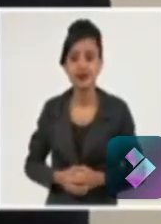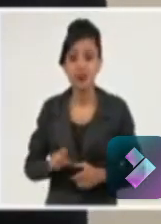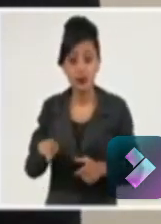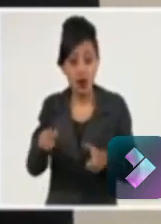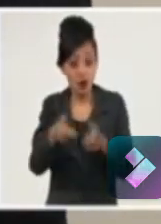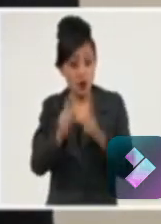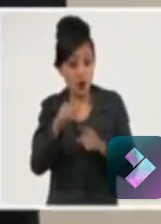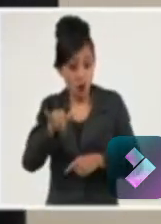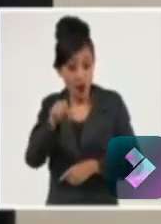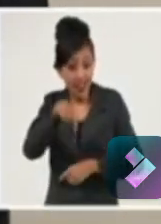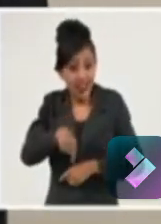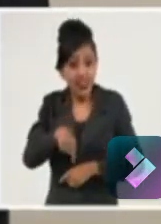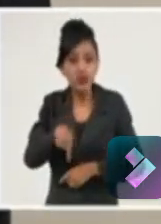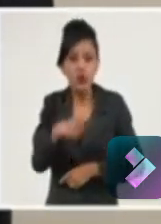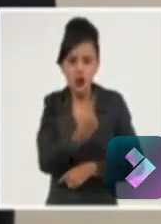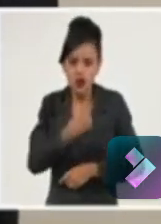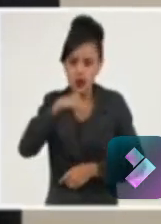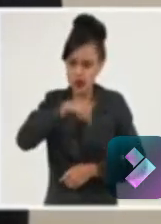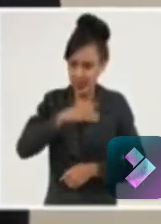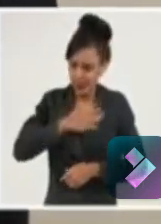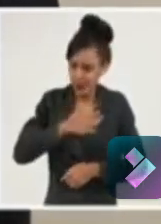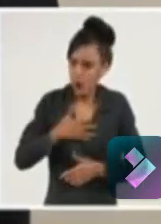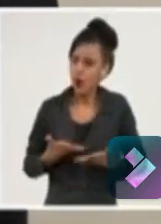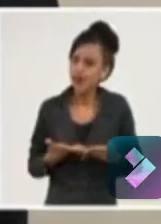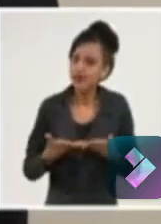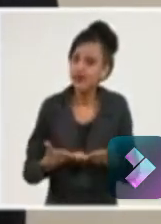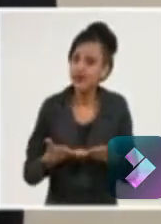están haciendo, con lo que nosotros sentimos también hacia ustedes,